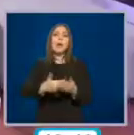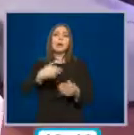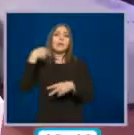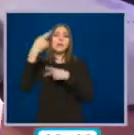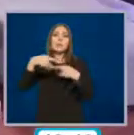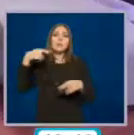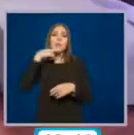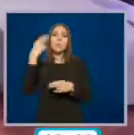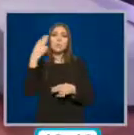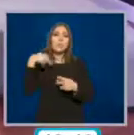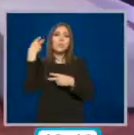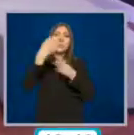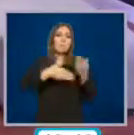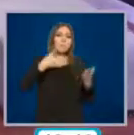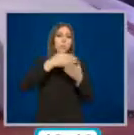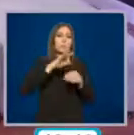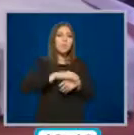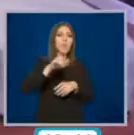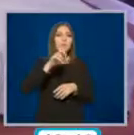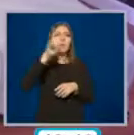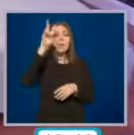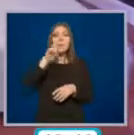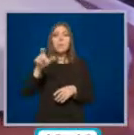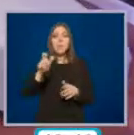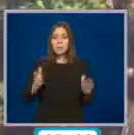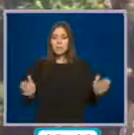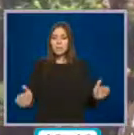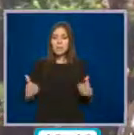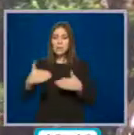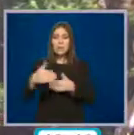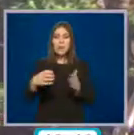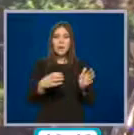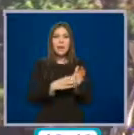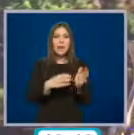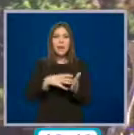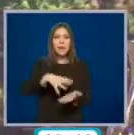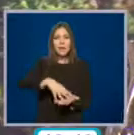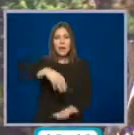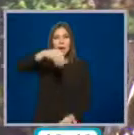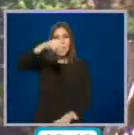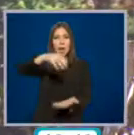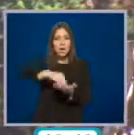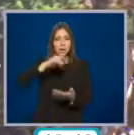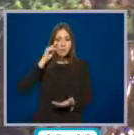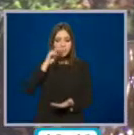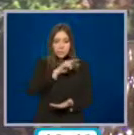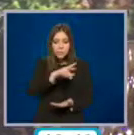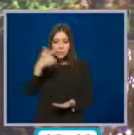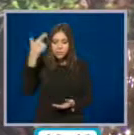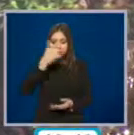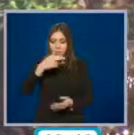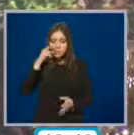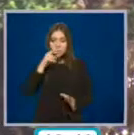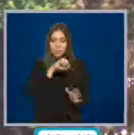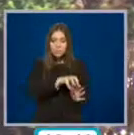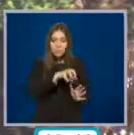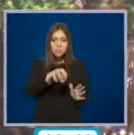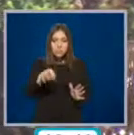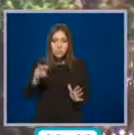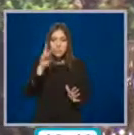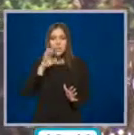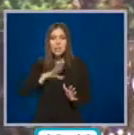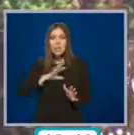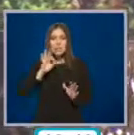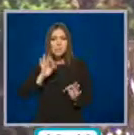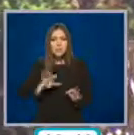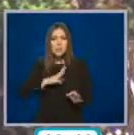de vez en cuando recibimos caja de arena, en verdad sé que suena un poco desagradable, pero pues checar No, que claro. venga un poco de restos de pelo, que estén